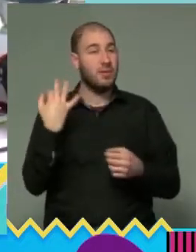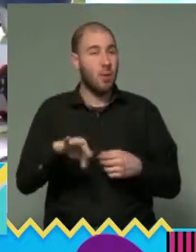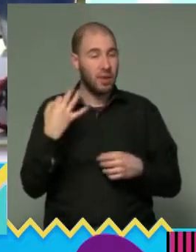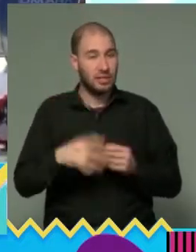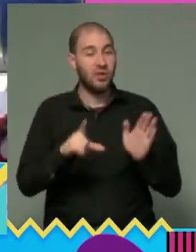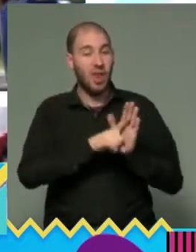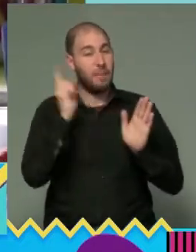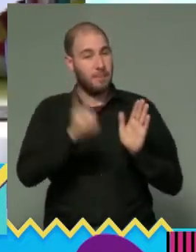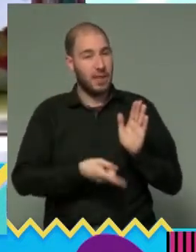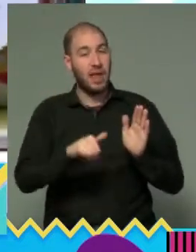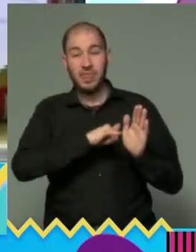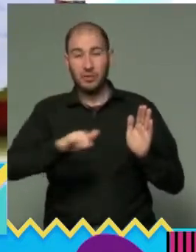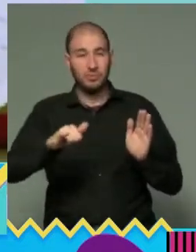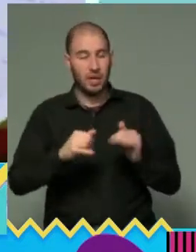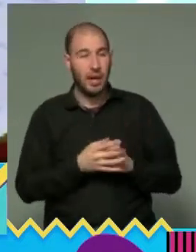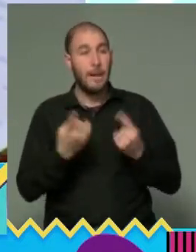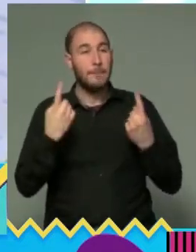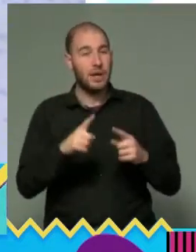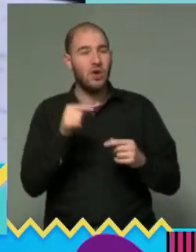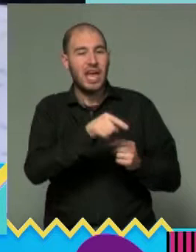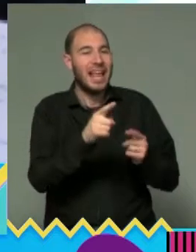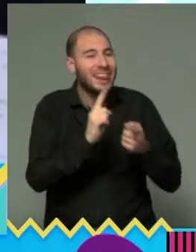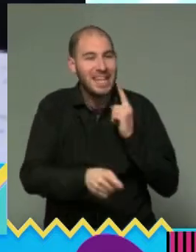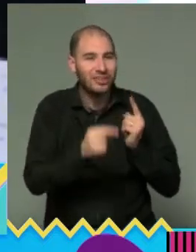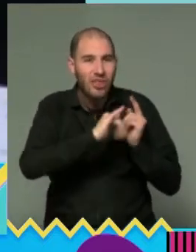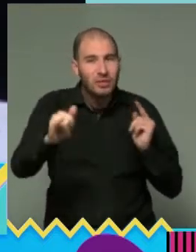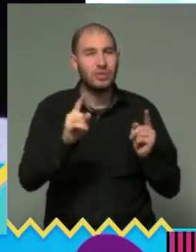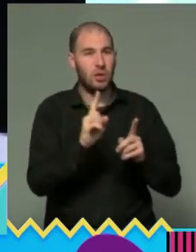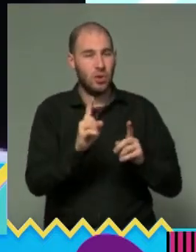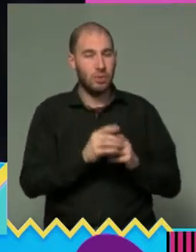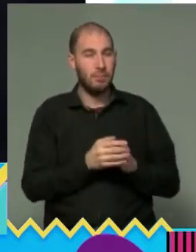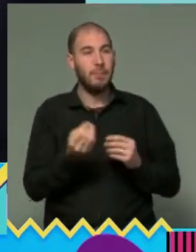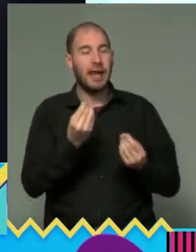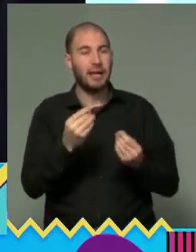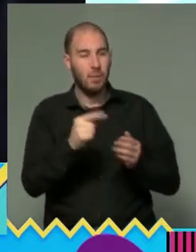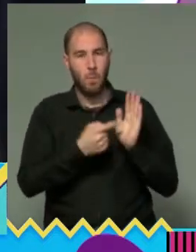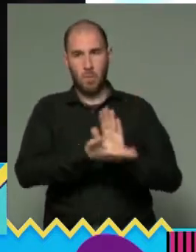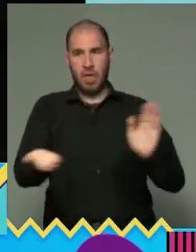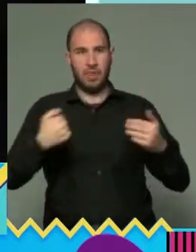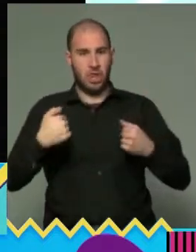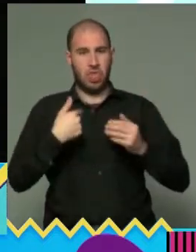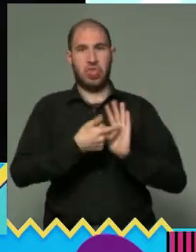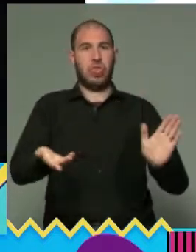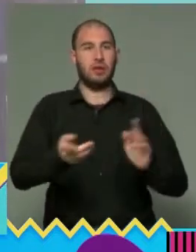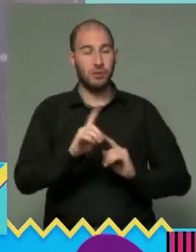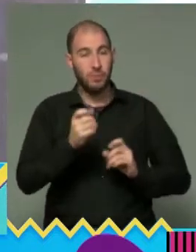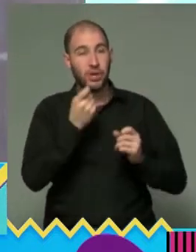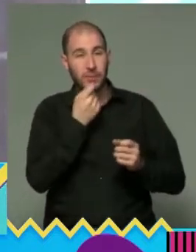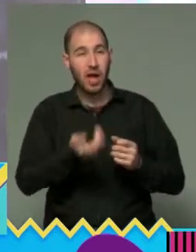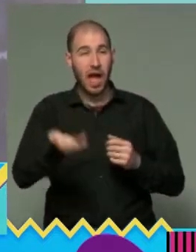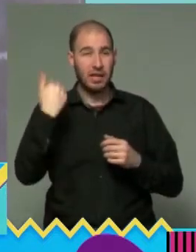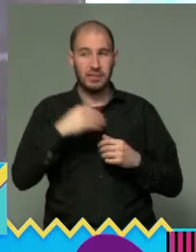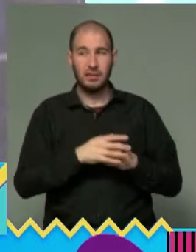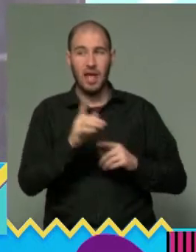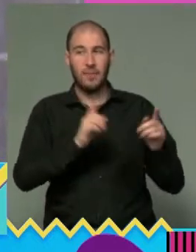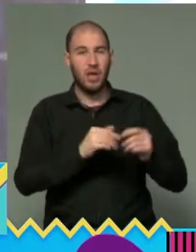por ley de denunciarlo, pero que no sea él directamente quien lo tenga que denunciar para que no quede expuesto, como ha sucedido otras veces, que por ahí tiene que